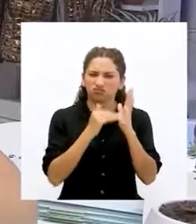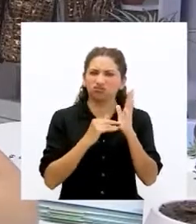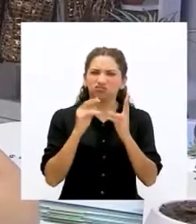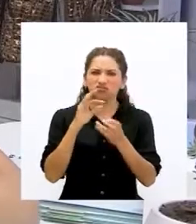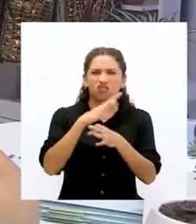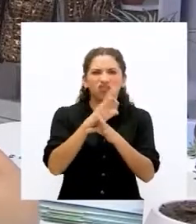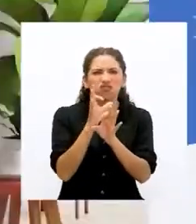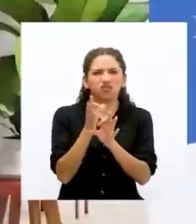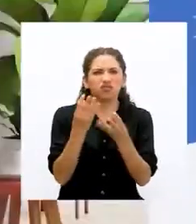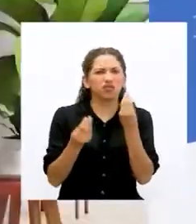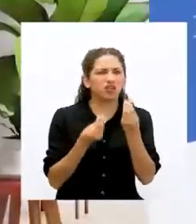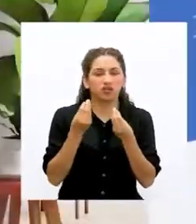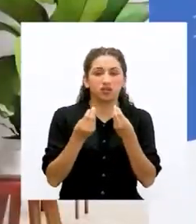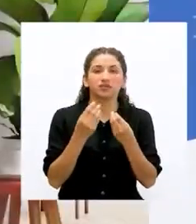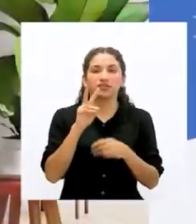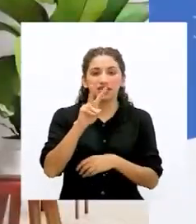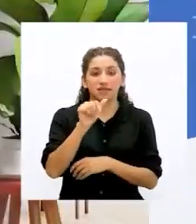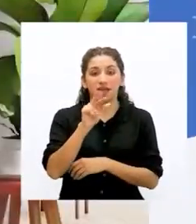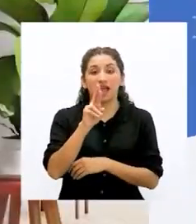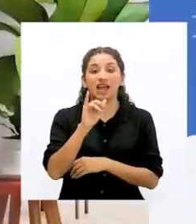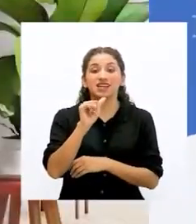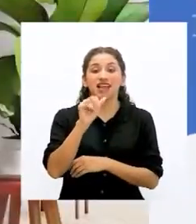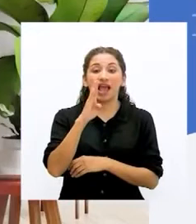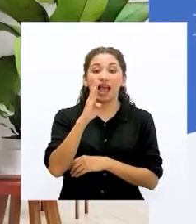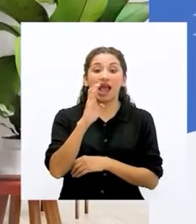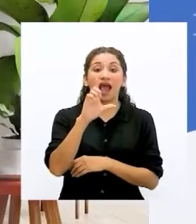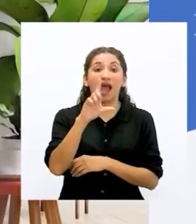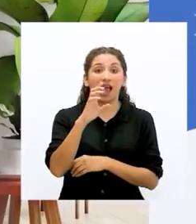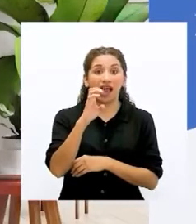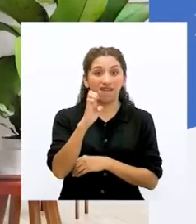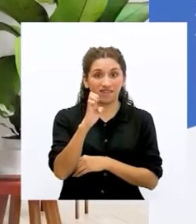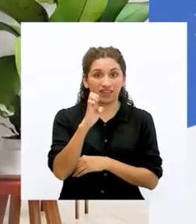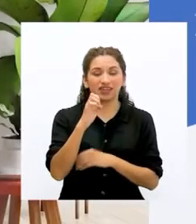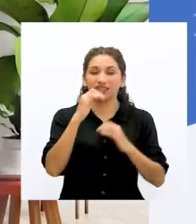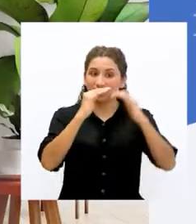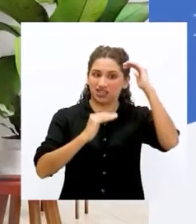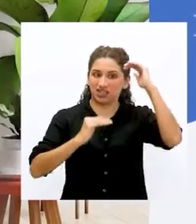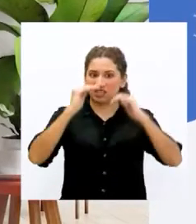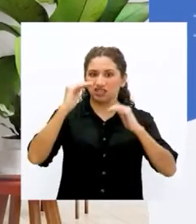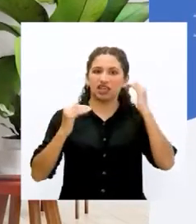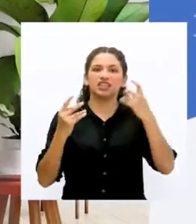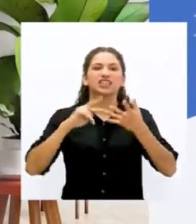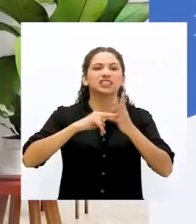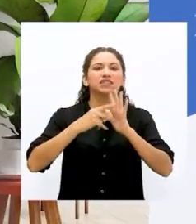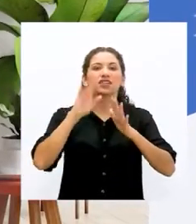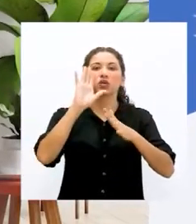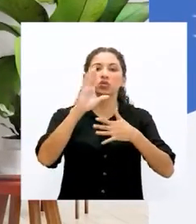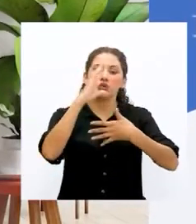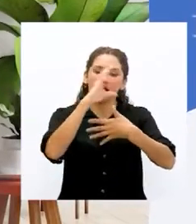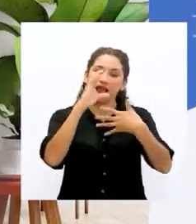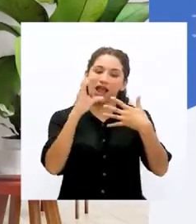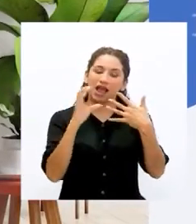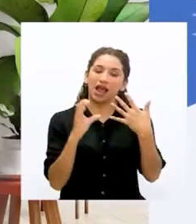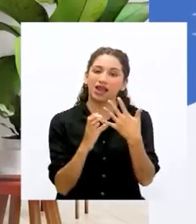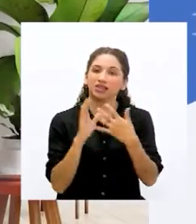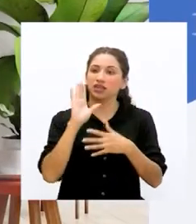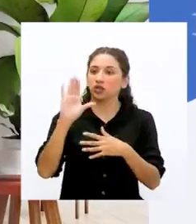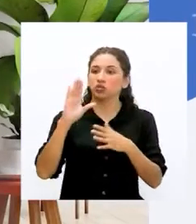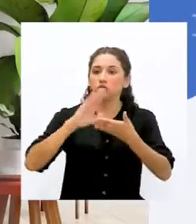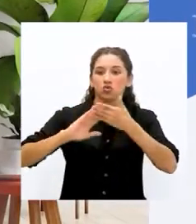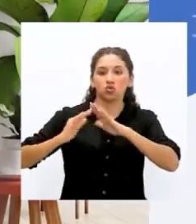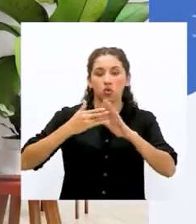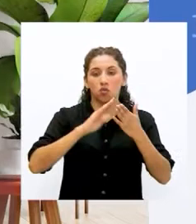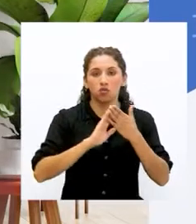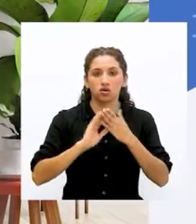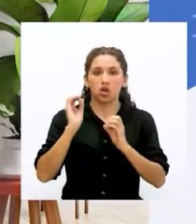¿Cómo hacemos eso? Las variables estadísticas son todas las características de los elementos de una población o muestra.